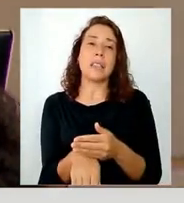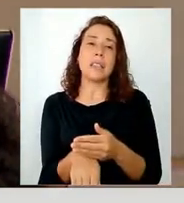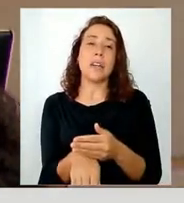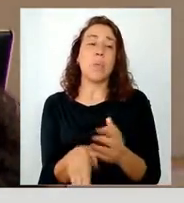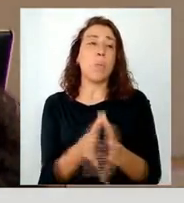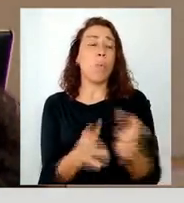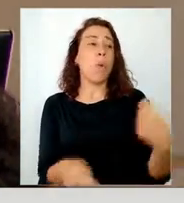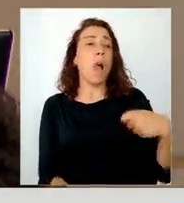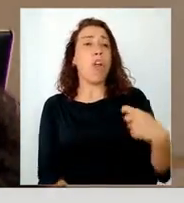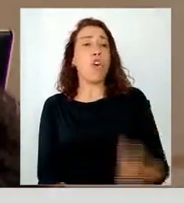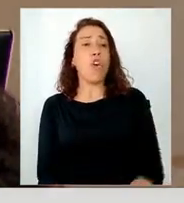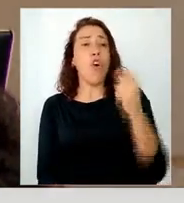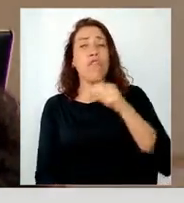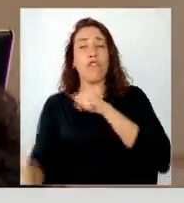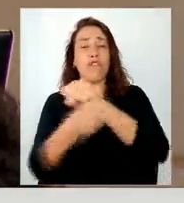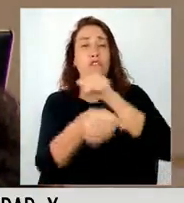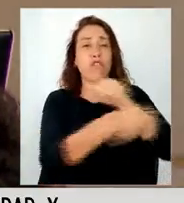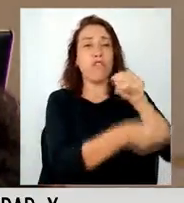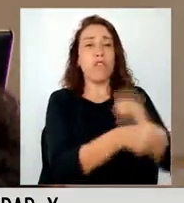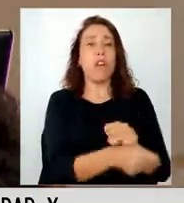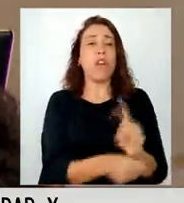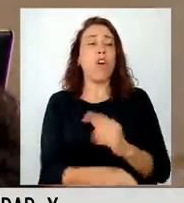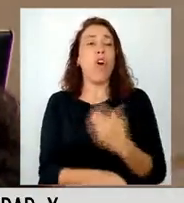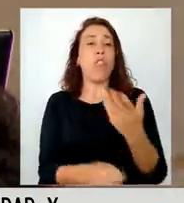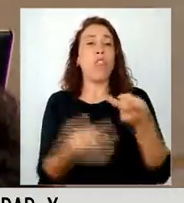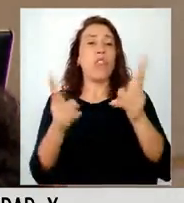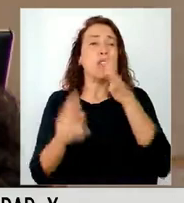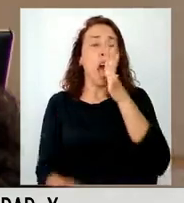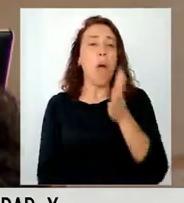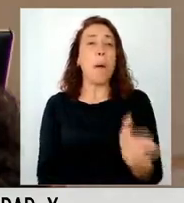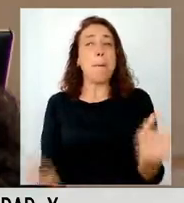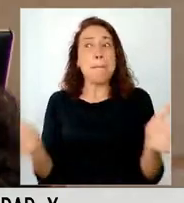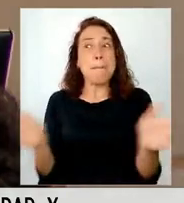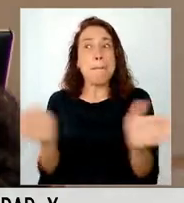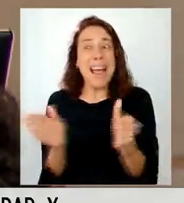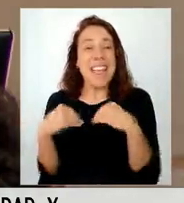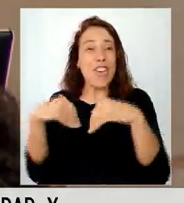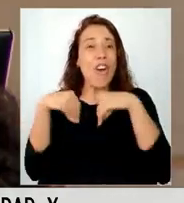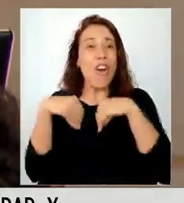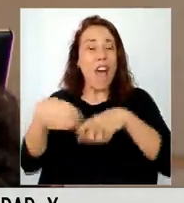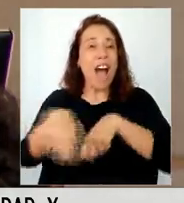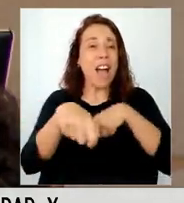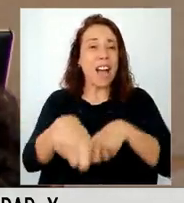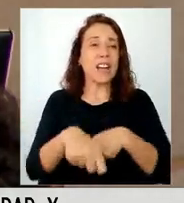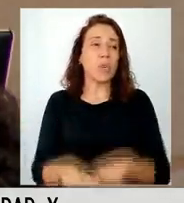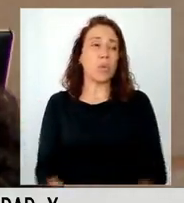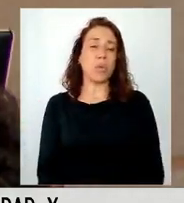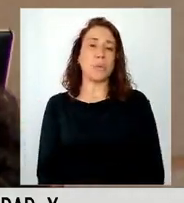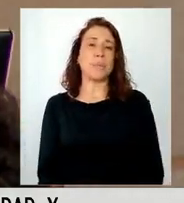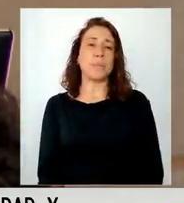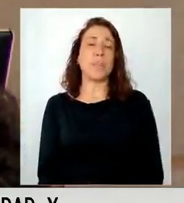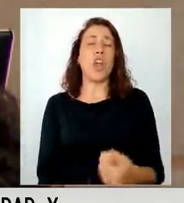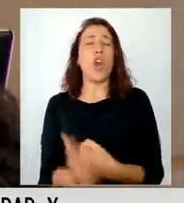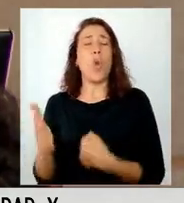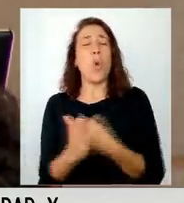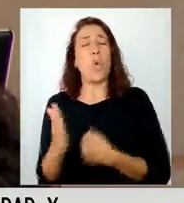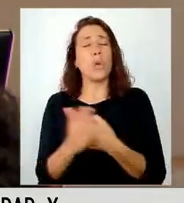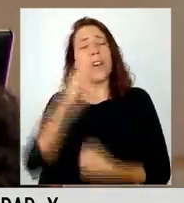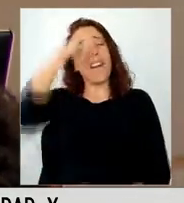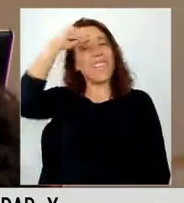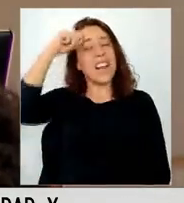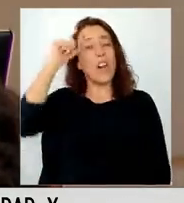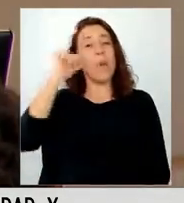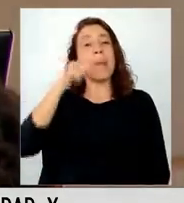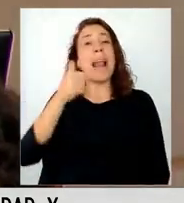el no acceso al agua y hablo del Pequeño agricultor al pequeño al que lucha todos los veranos para que le llegue una gota de agua